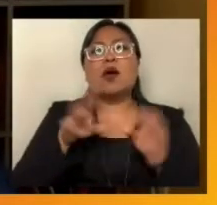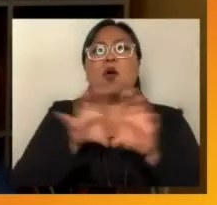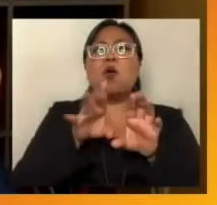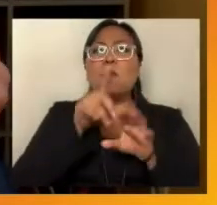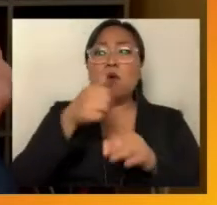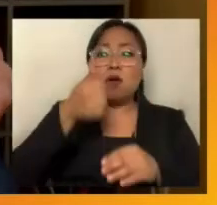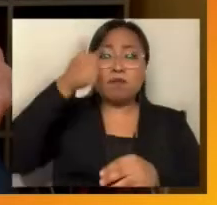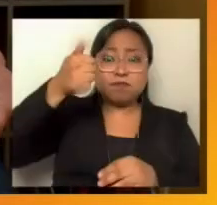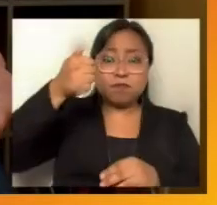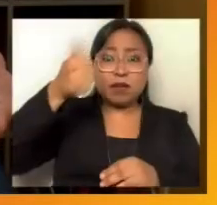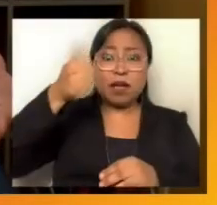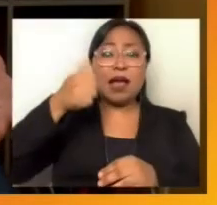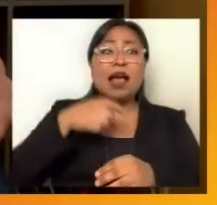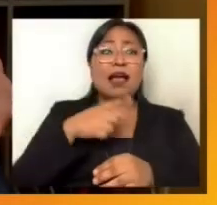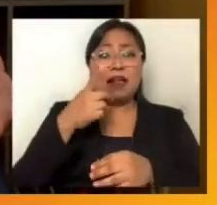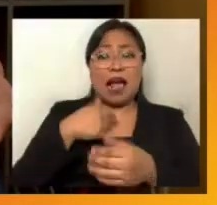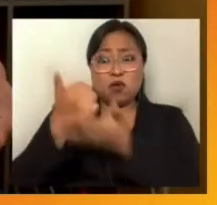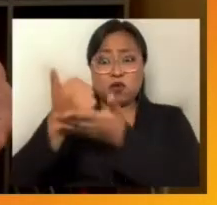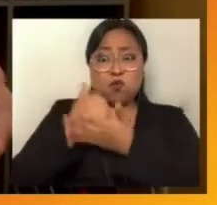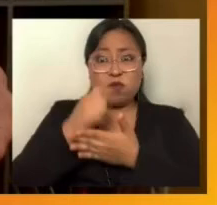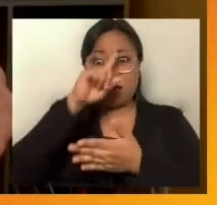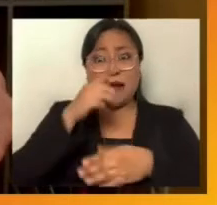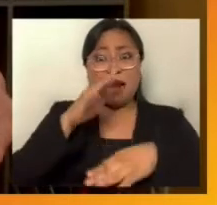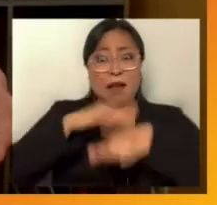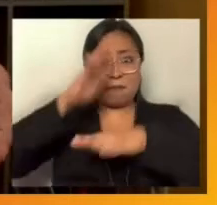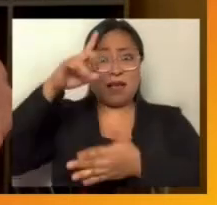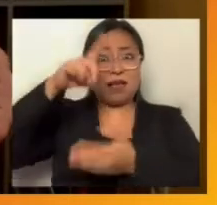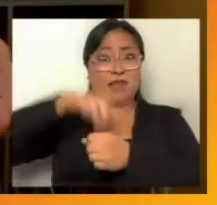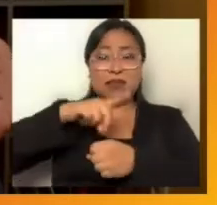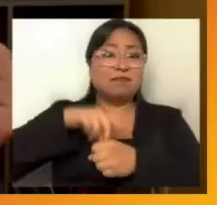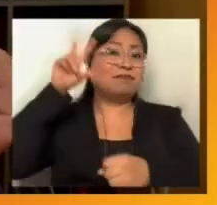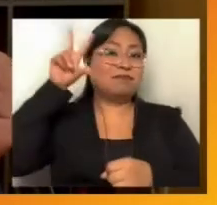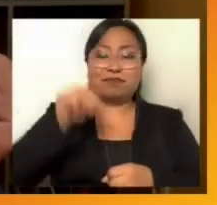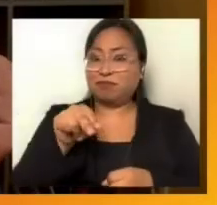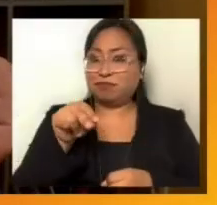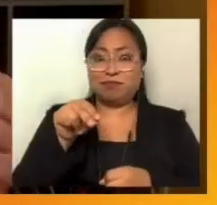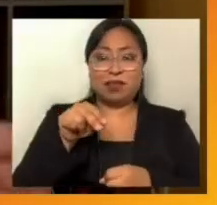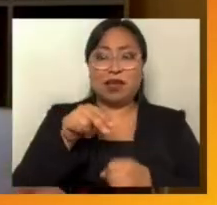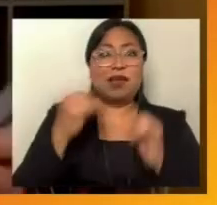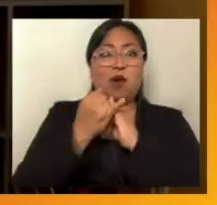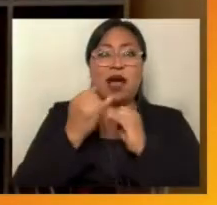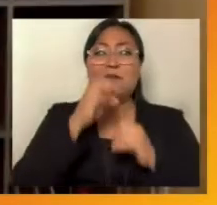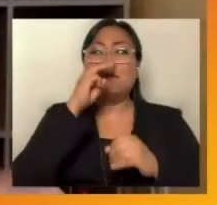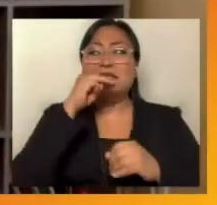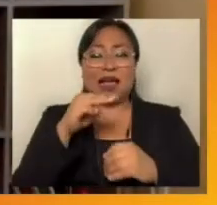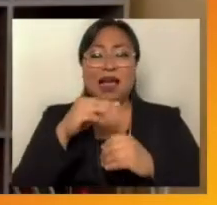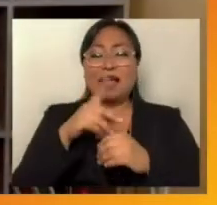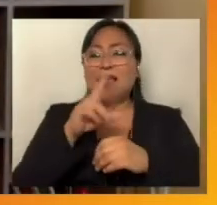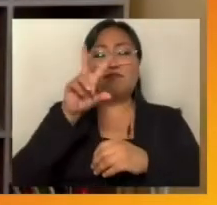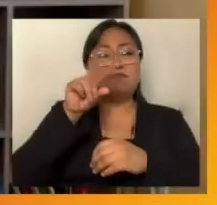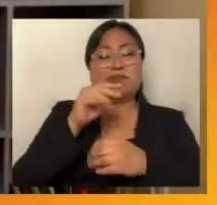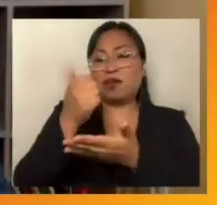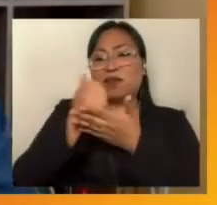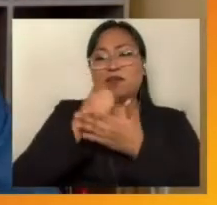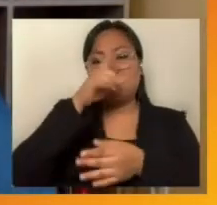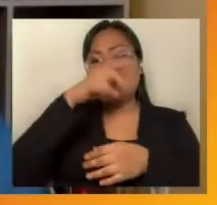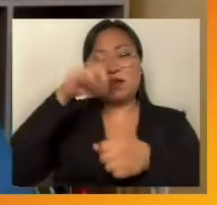no te traerán patrocinadores para tu ONG.